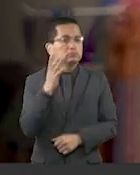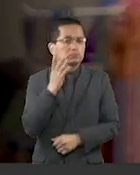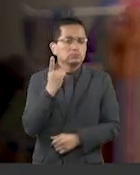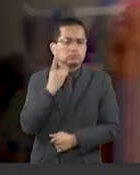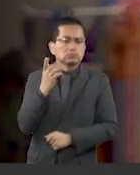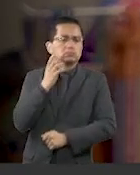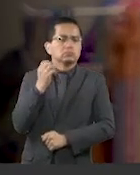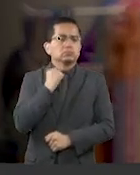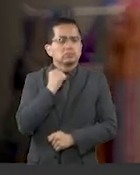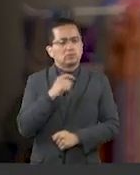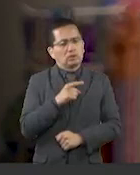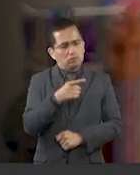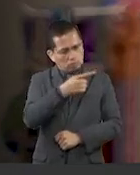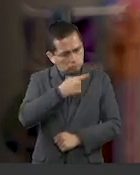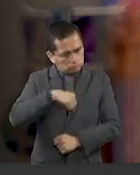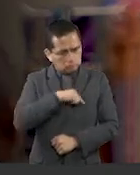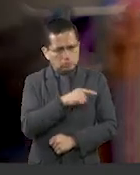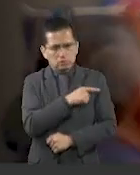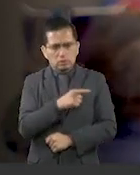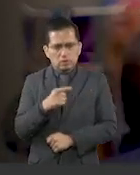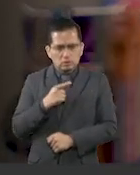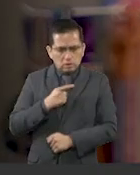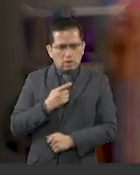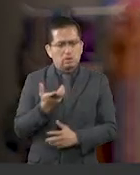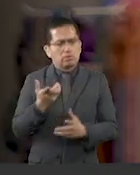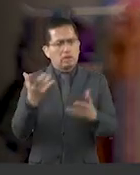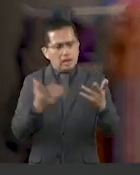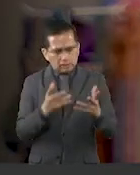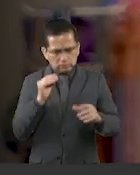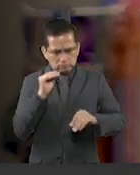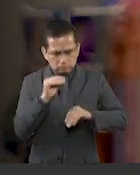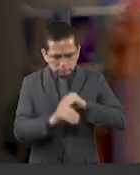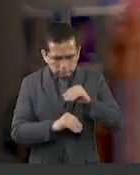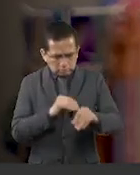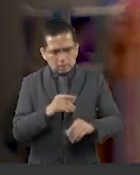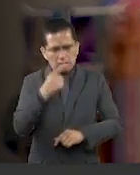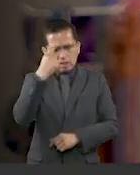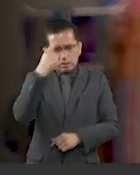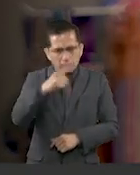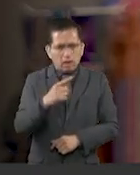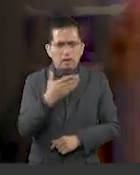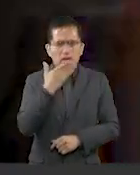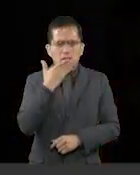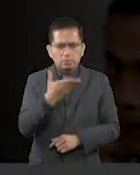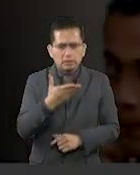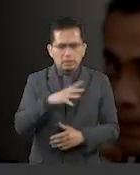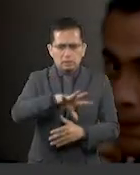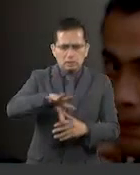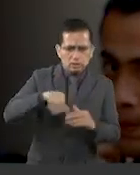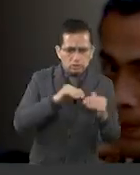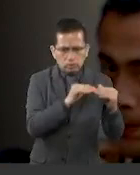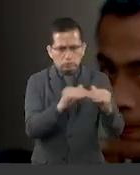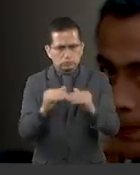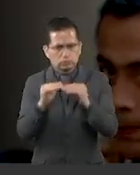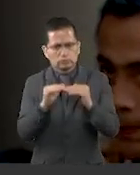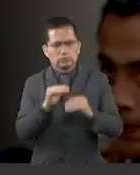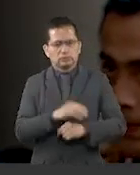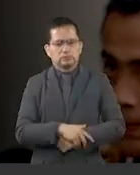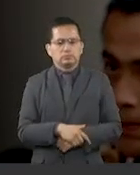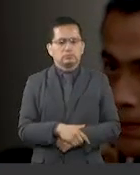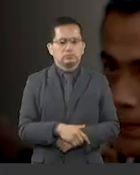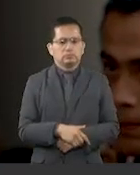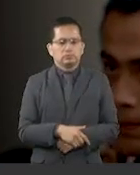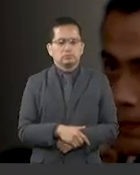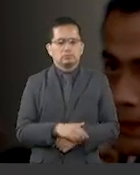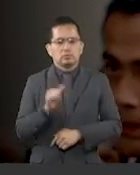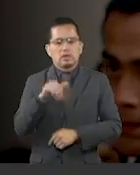que trabajemos a promover la inclusión. La caminata